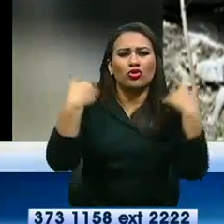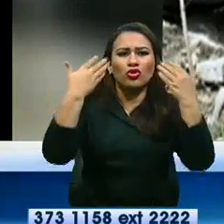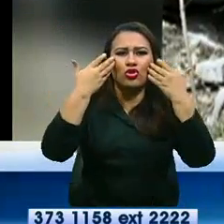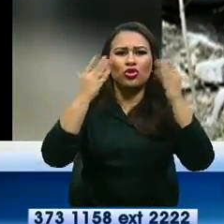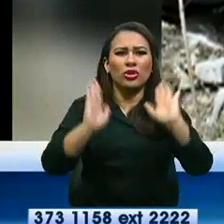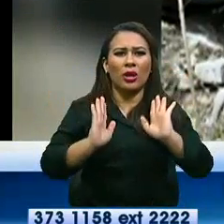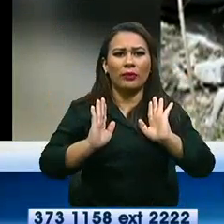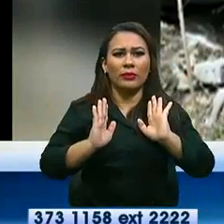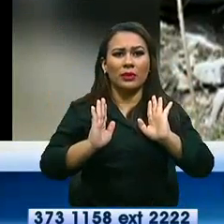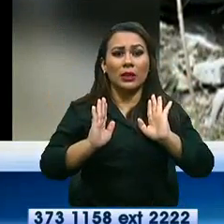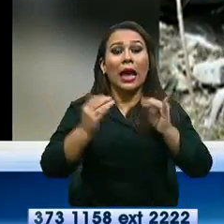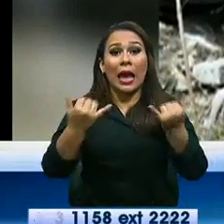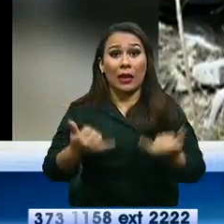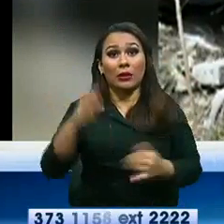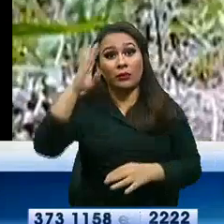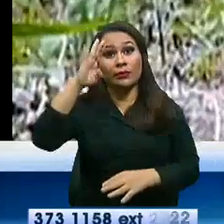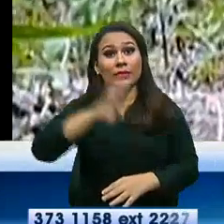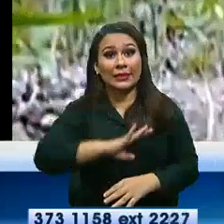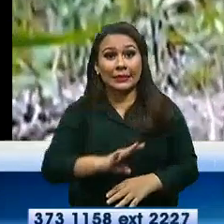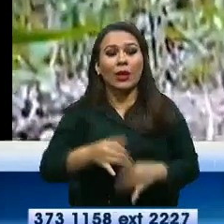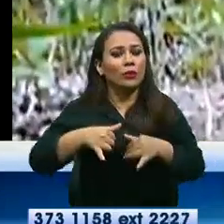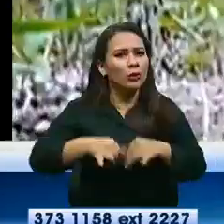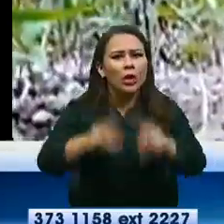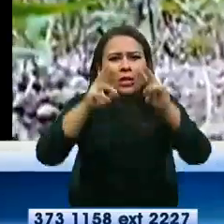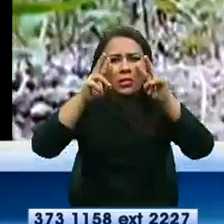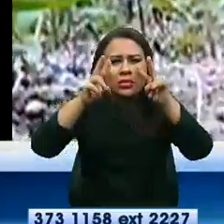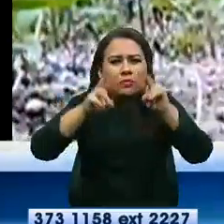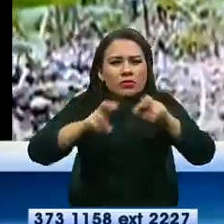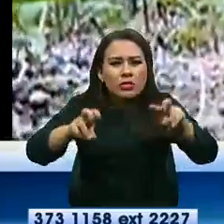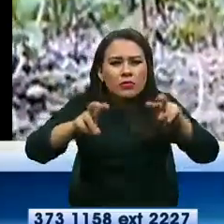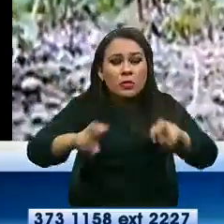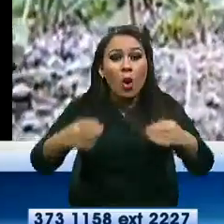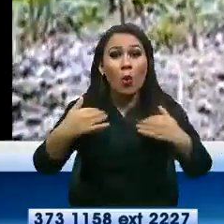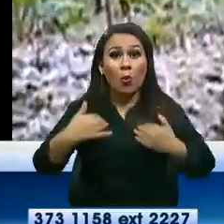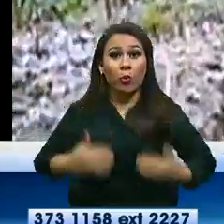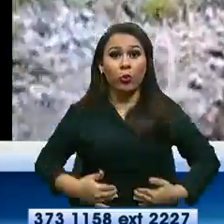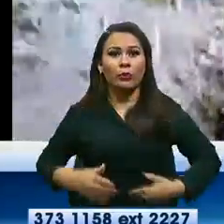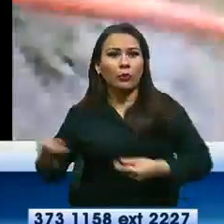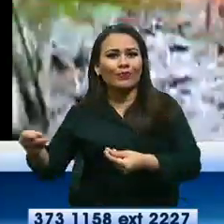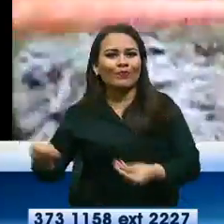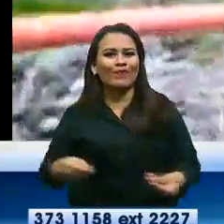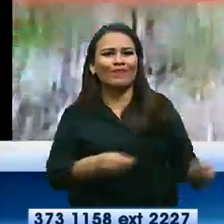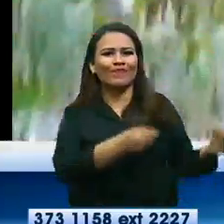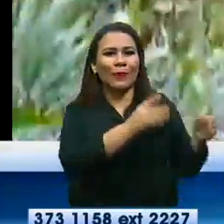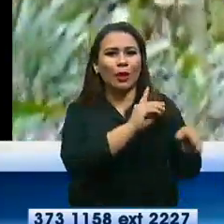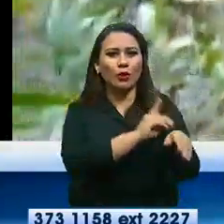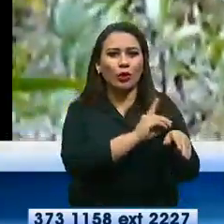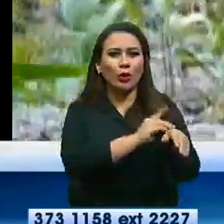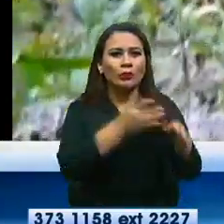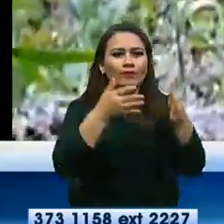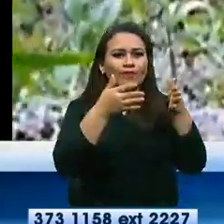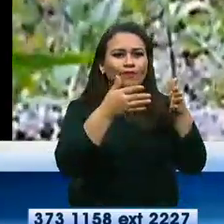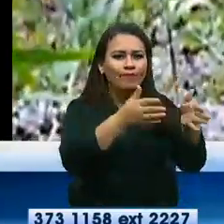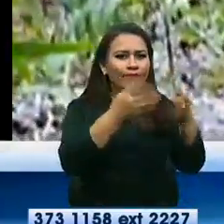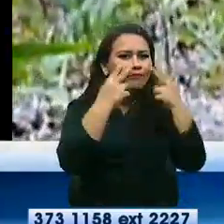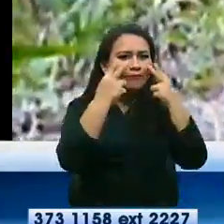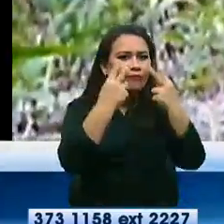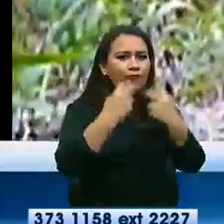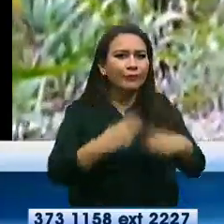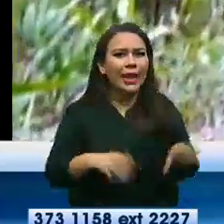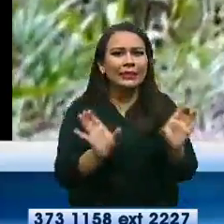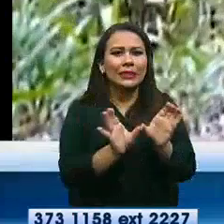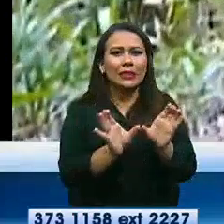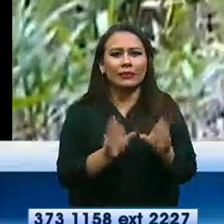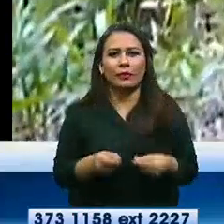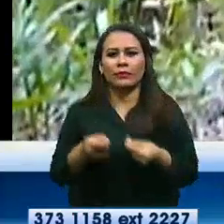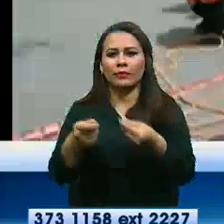agentes continúan en las investigaciones. El cuerpo fue levantado por medicina legal y trasladado hasta la morgue para los trámites de rigor.